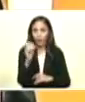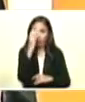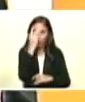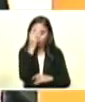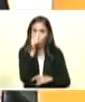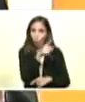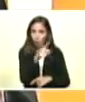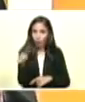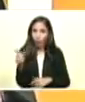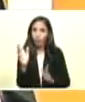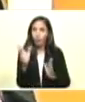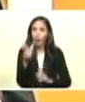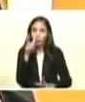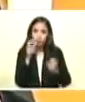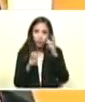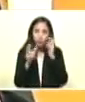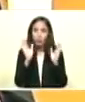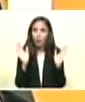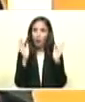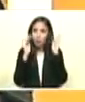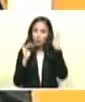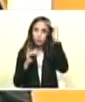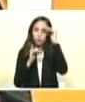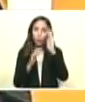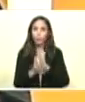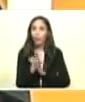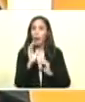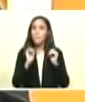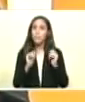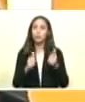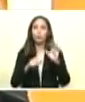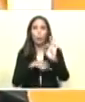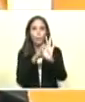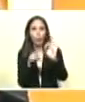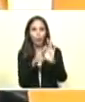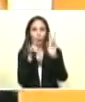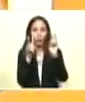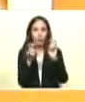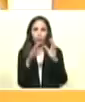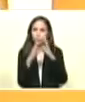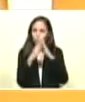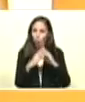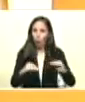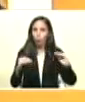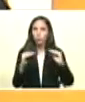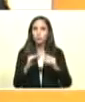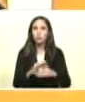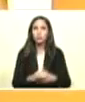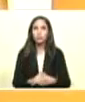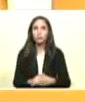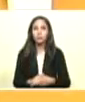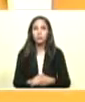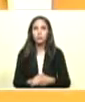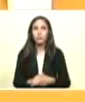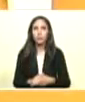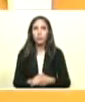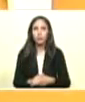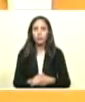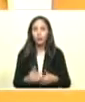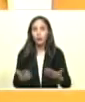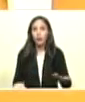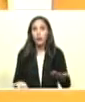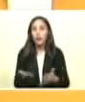escuchan, la vida del Petro. Todo lo que hicimos, presidente del Banco